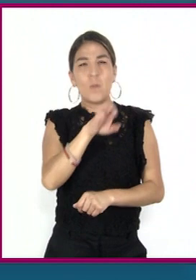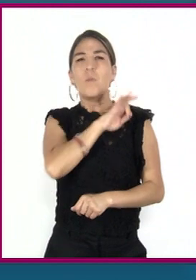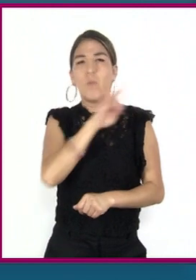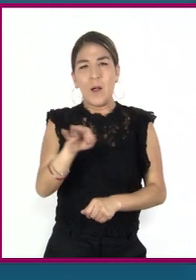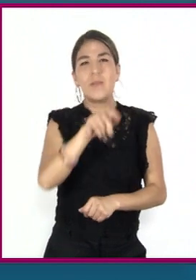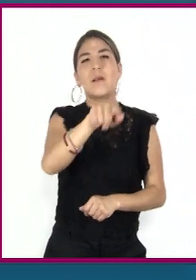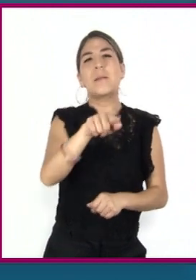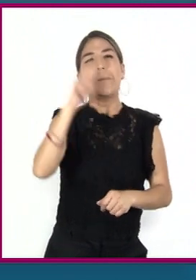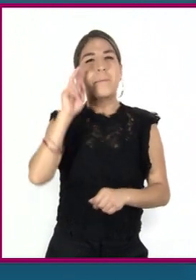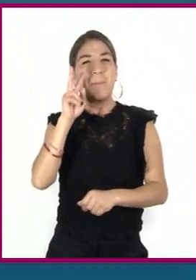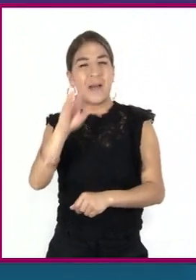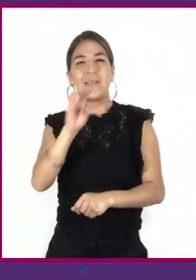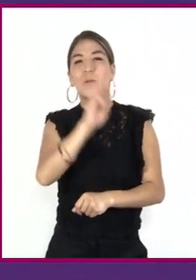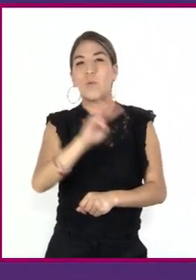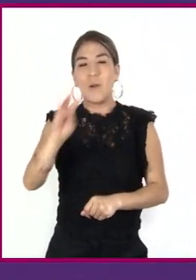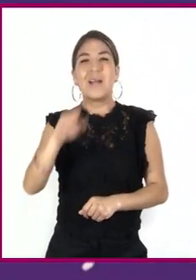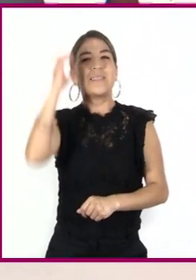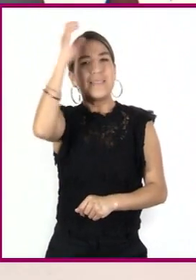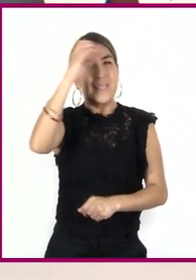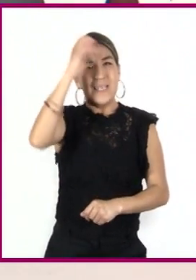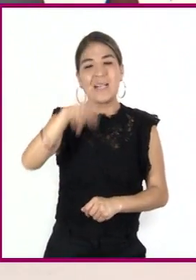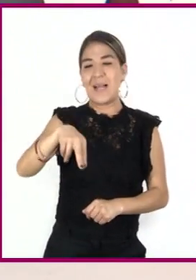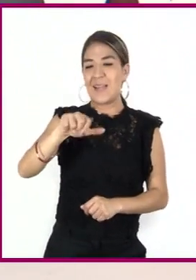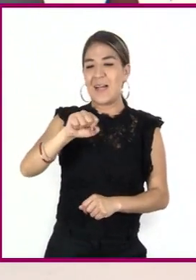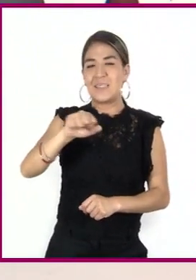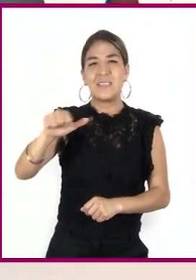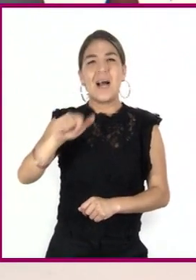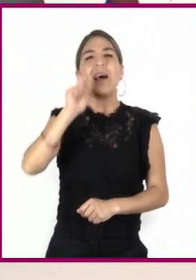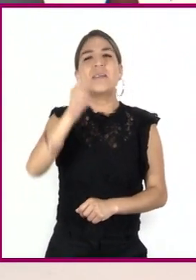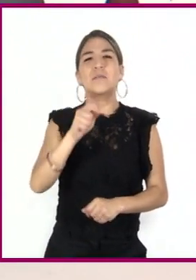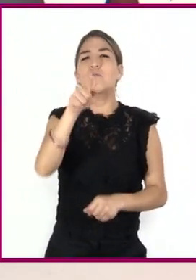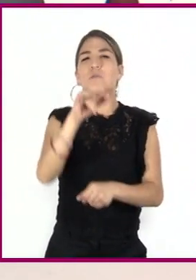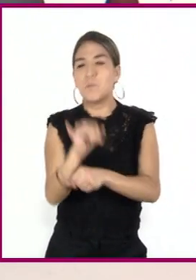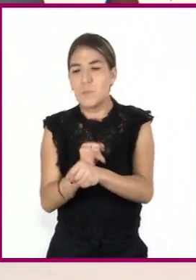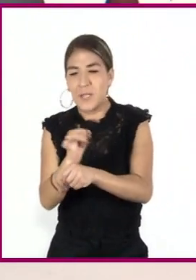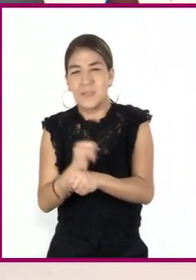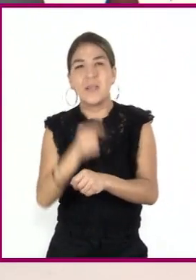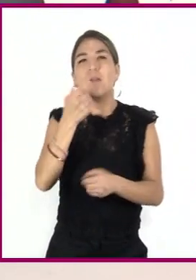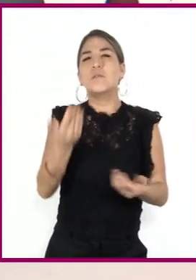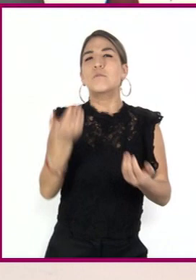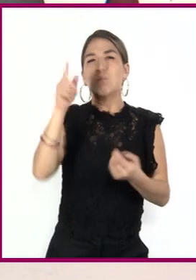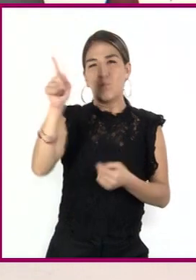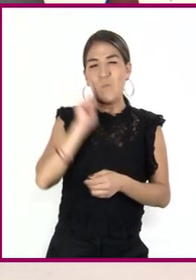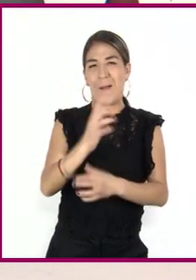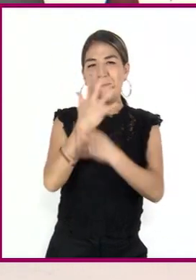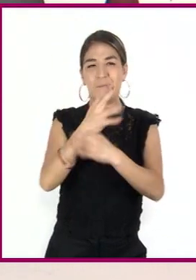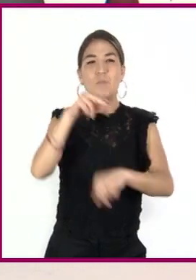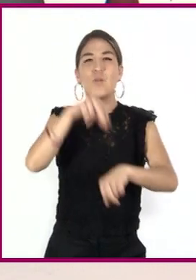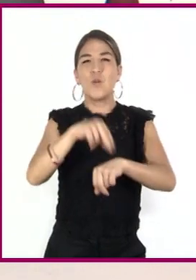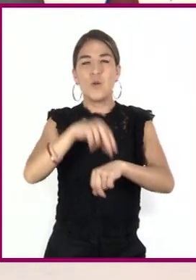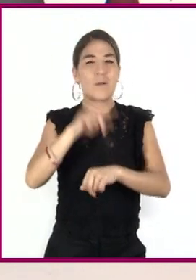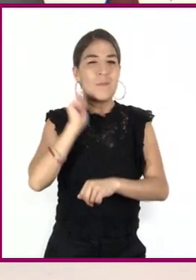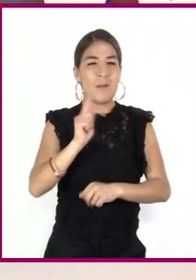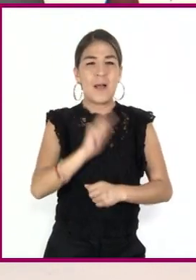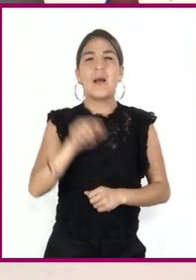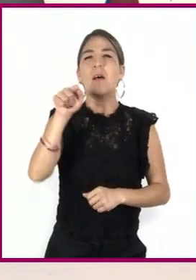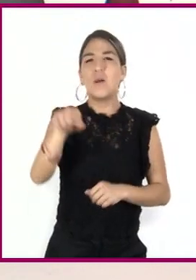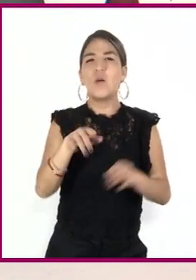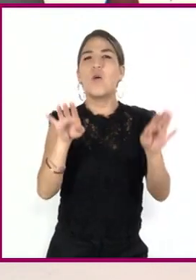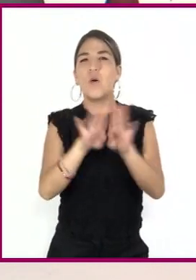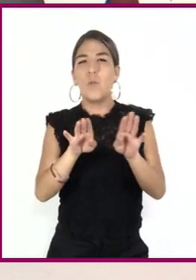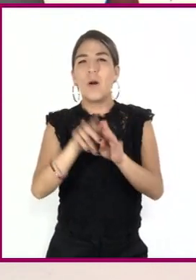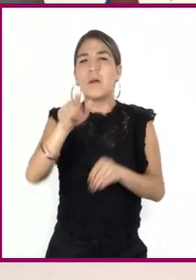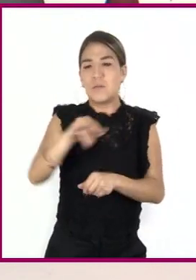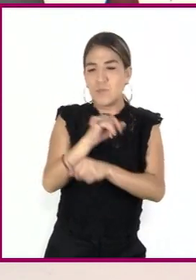a la página Ciencia NASA, en la cual podrán consultar, según afirma la doctora Amy Ryan, cómo ella y sus